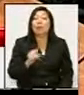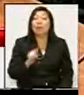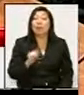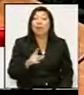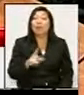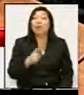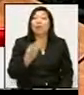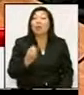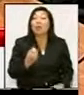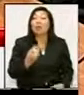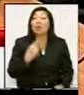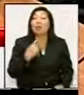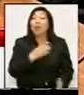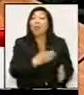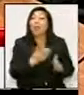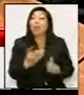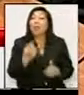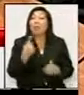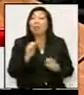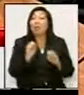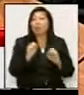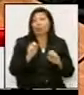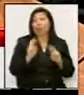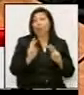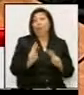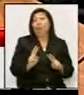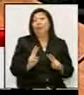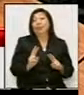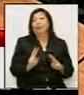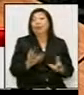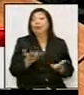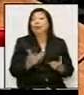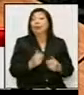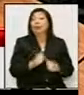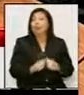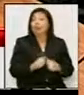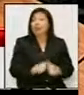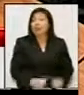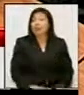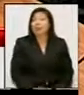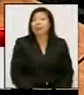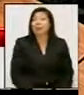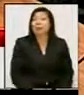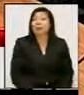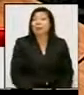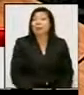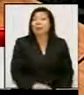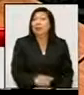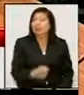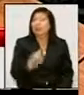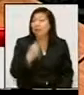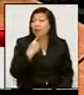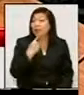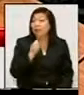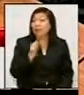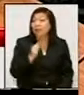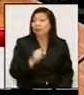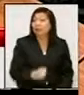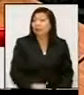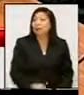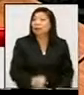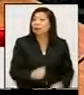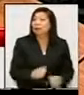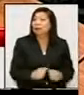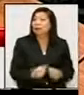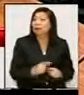a Concetur, ¿no es cierto?, para ver cómo es que el número de boletos que ellos dicen se compatibiliza con el número